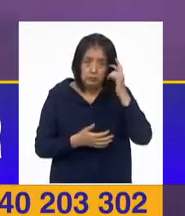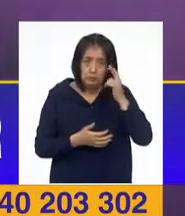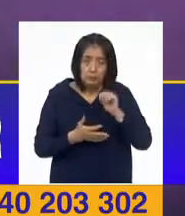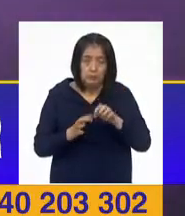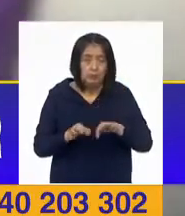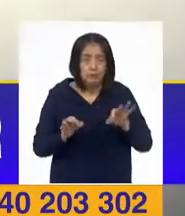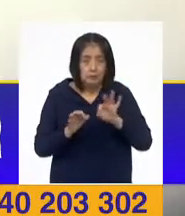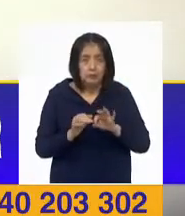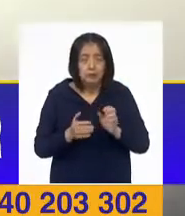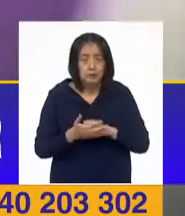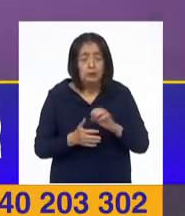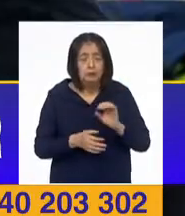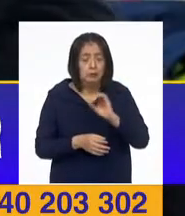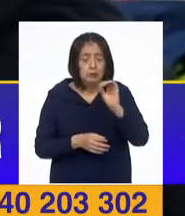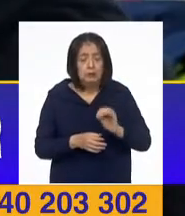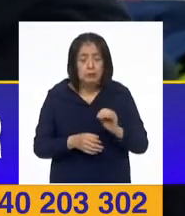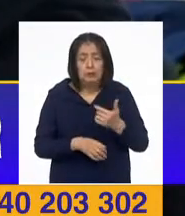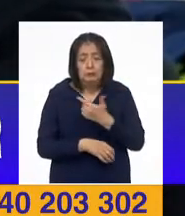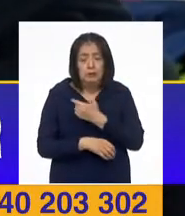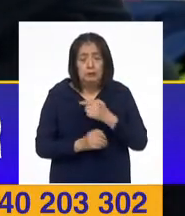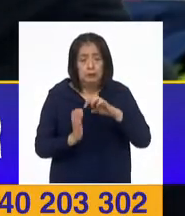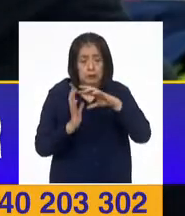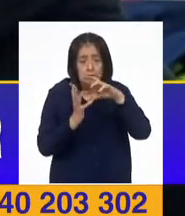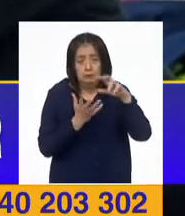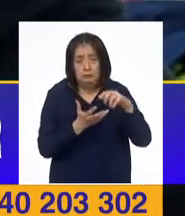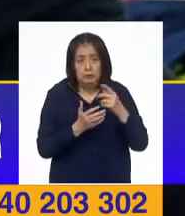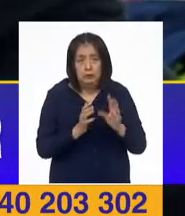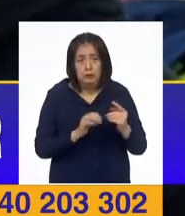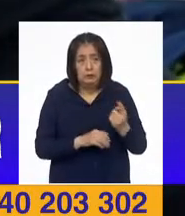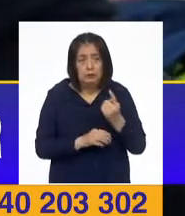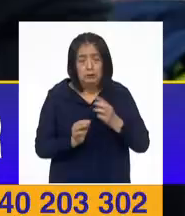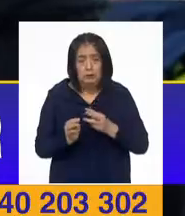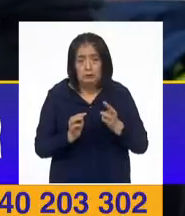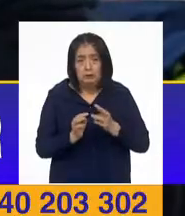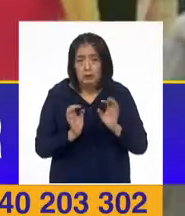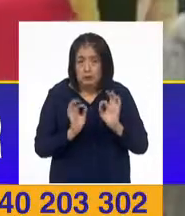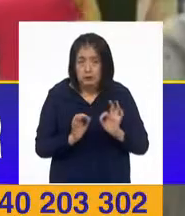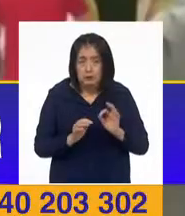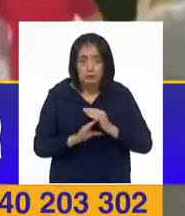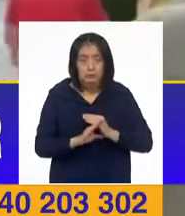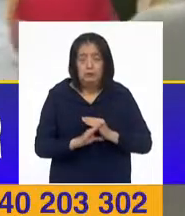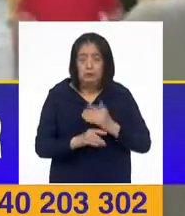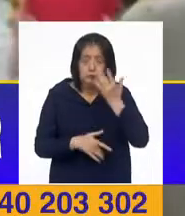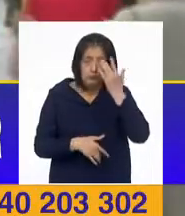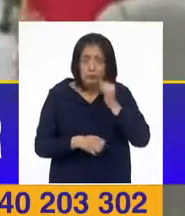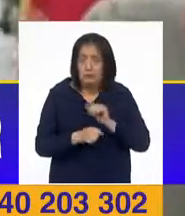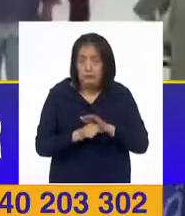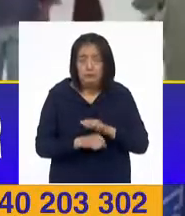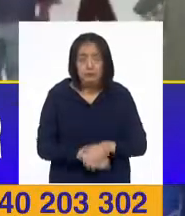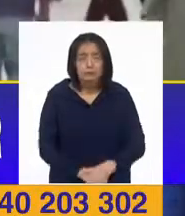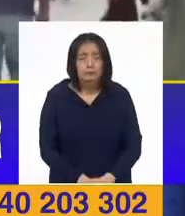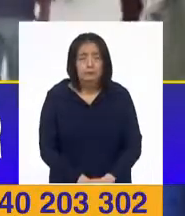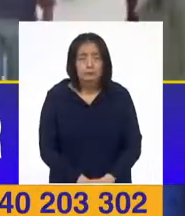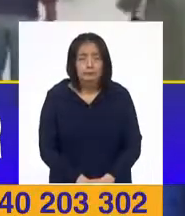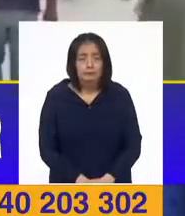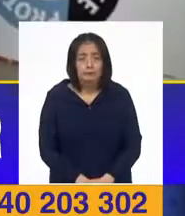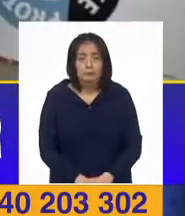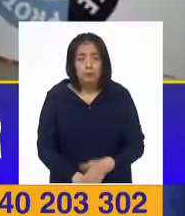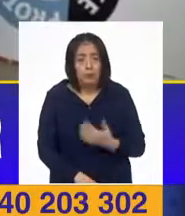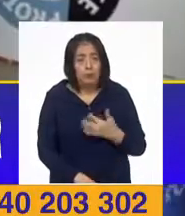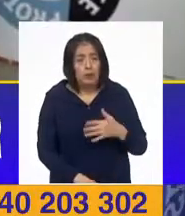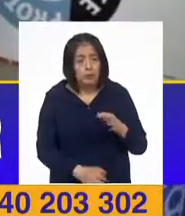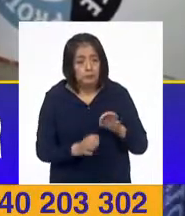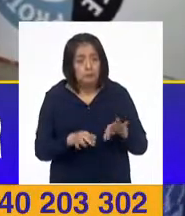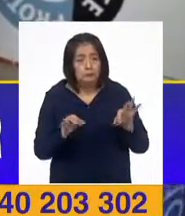importancia de aumentar la tasa de vacunación en el mundo, pues es la única forma eficaz de combatir la pandemia. Qué importante